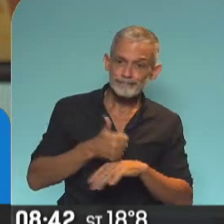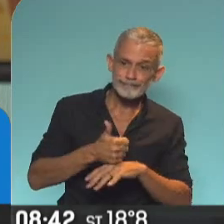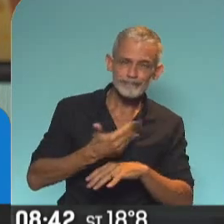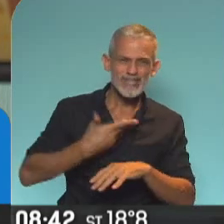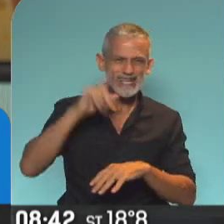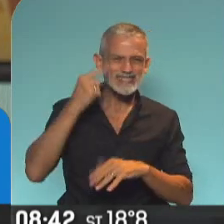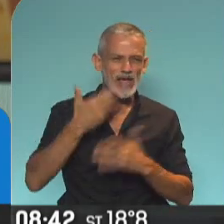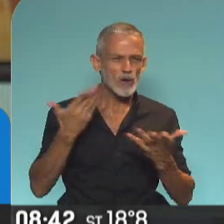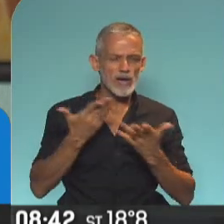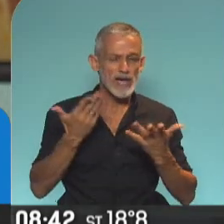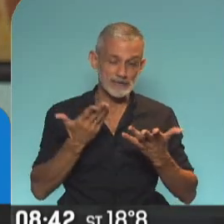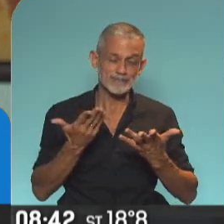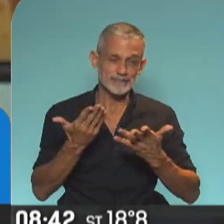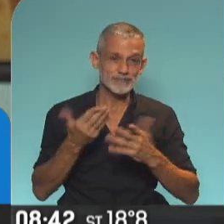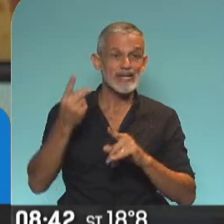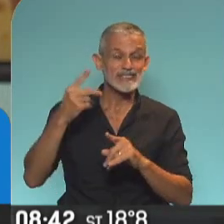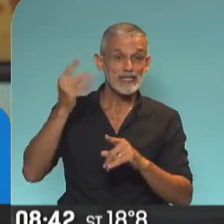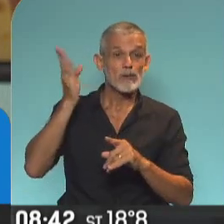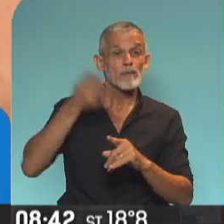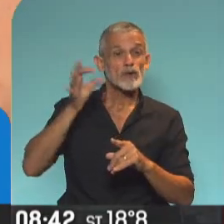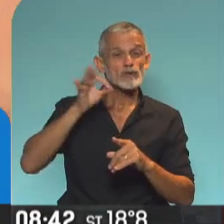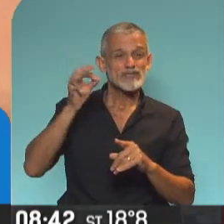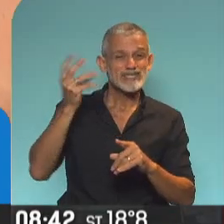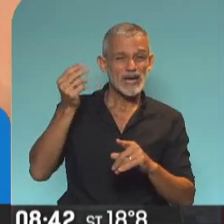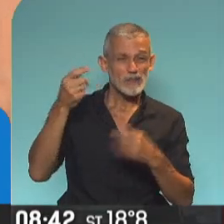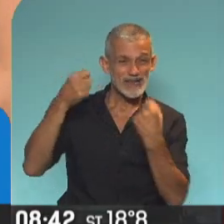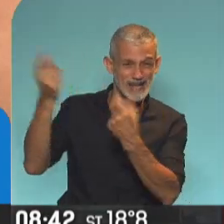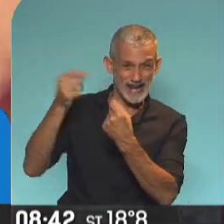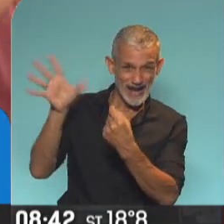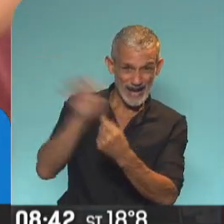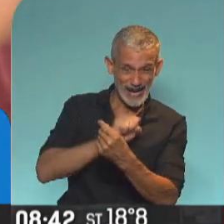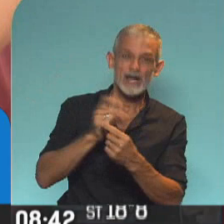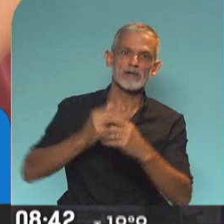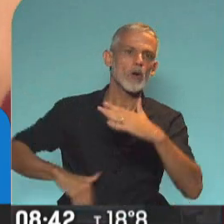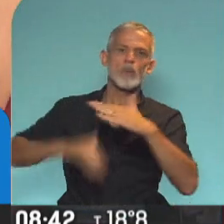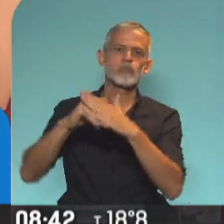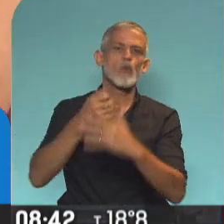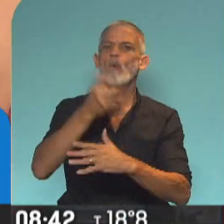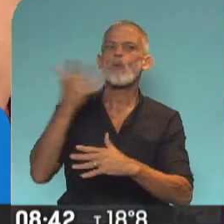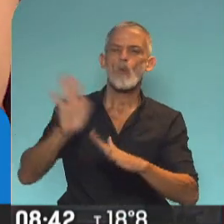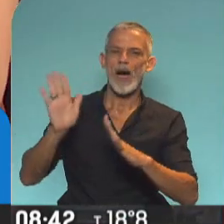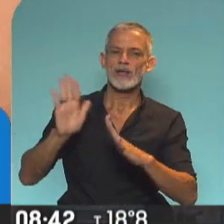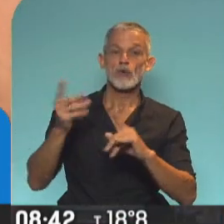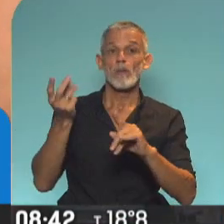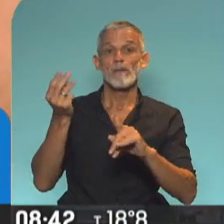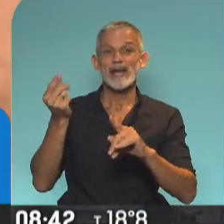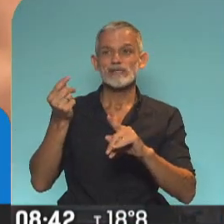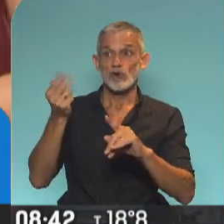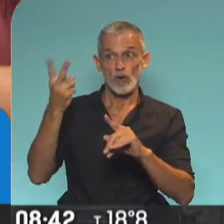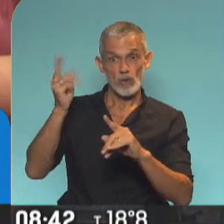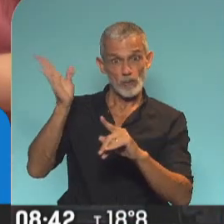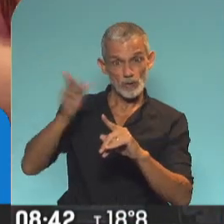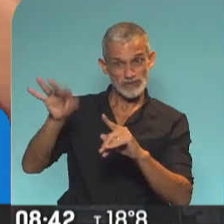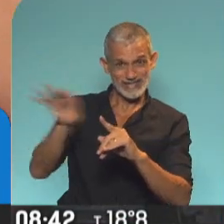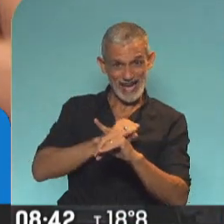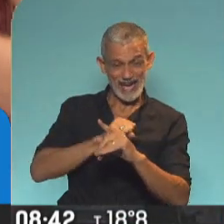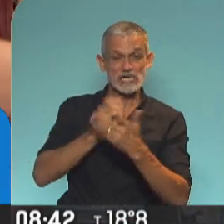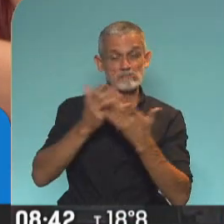espero que en este pacto social se discuta también el control de los precios, digamos. Eso es lo que hay que discutir finalmente, es cómo logramos que